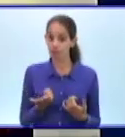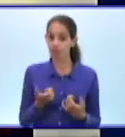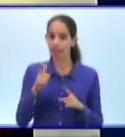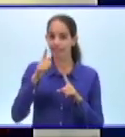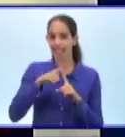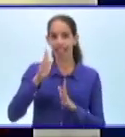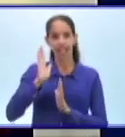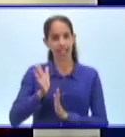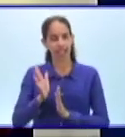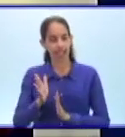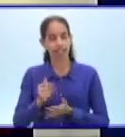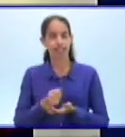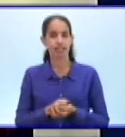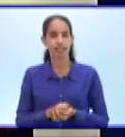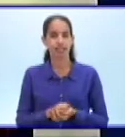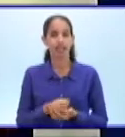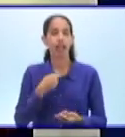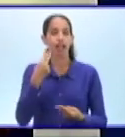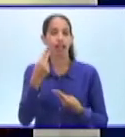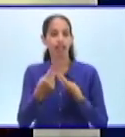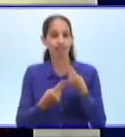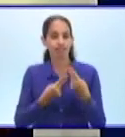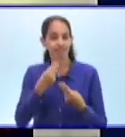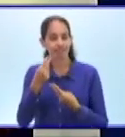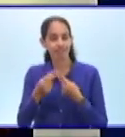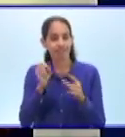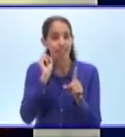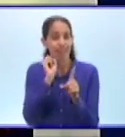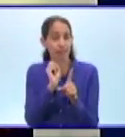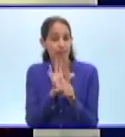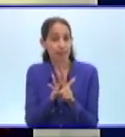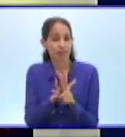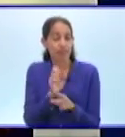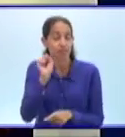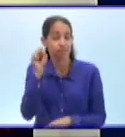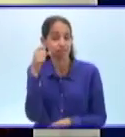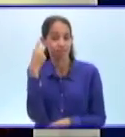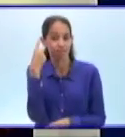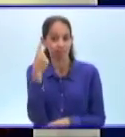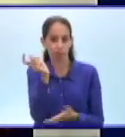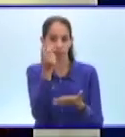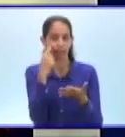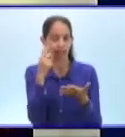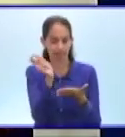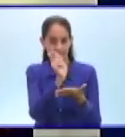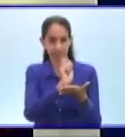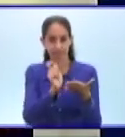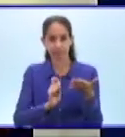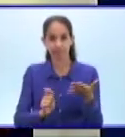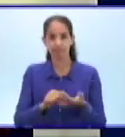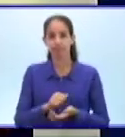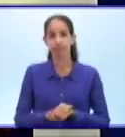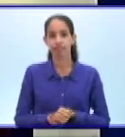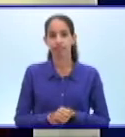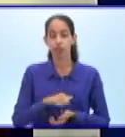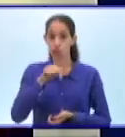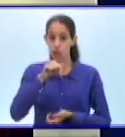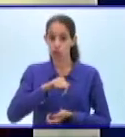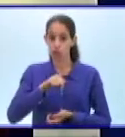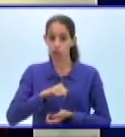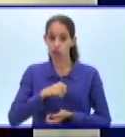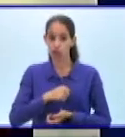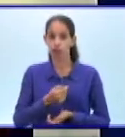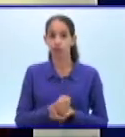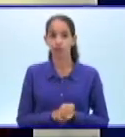es que vayan realizando su primera versión. Los dejo. Si